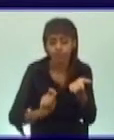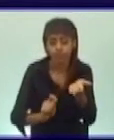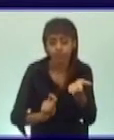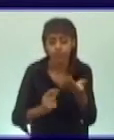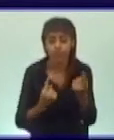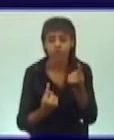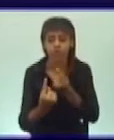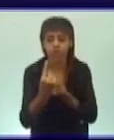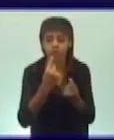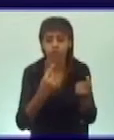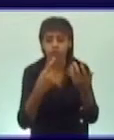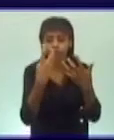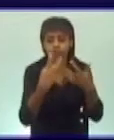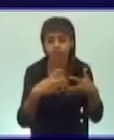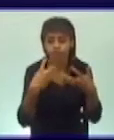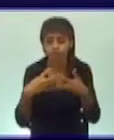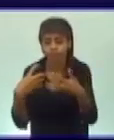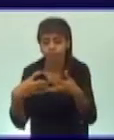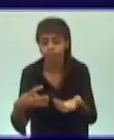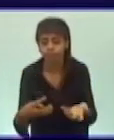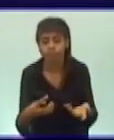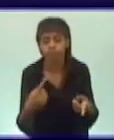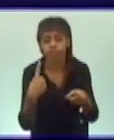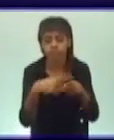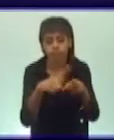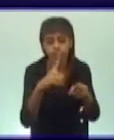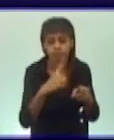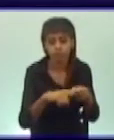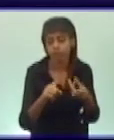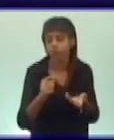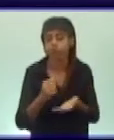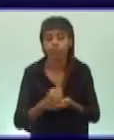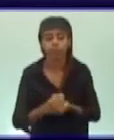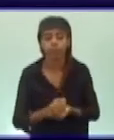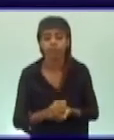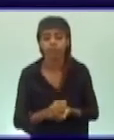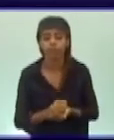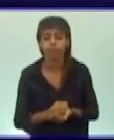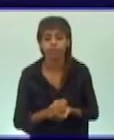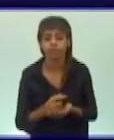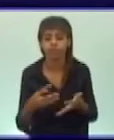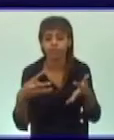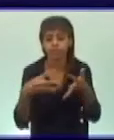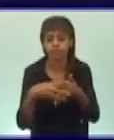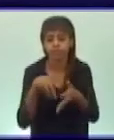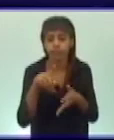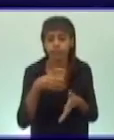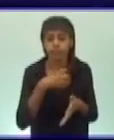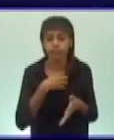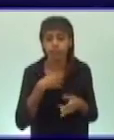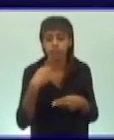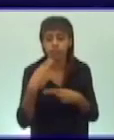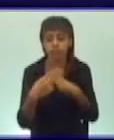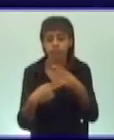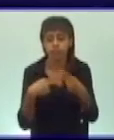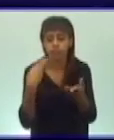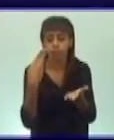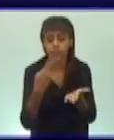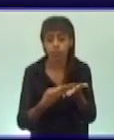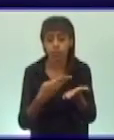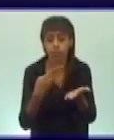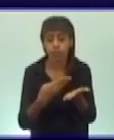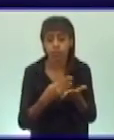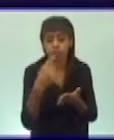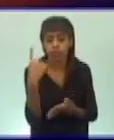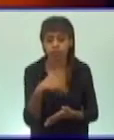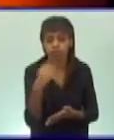de la industrialización y los demás sectores. Con respecto a este contenido, entonces vamos a proponer la